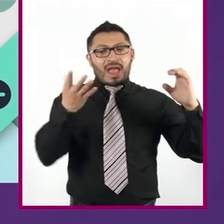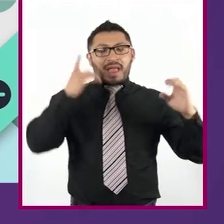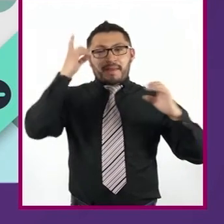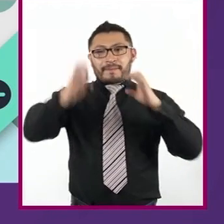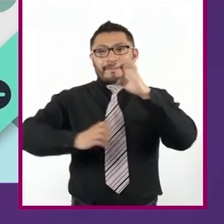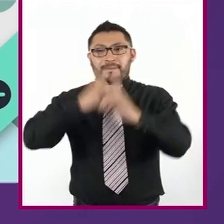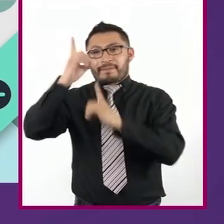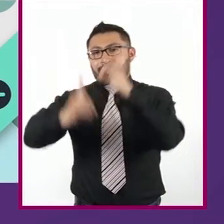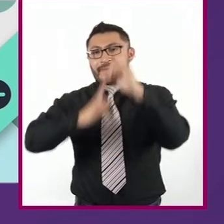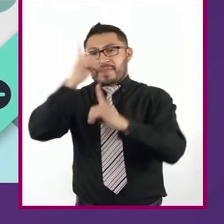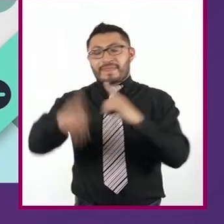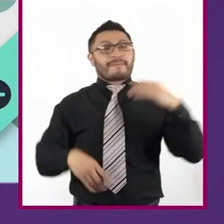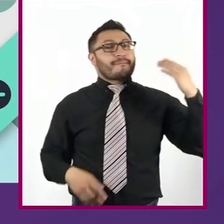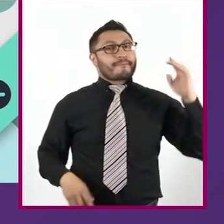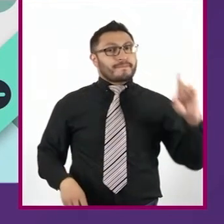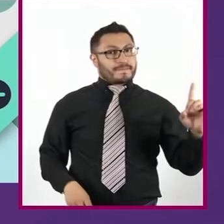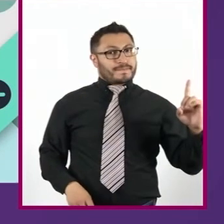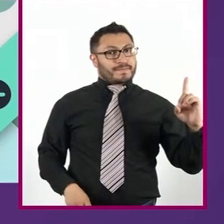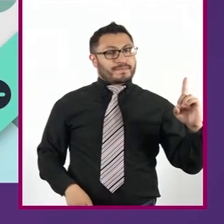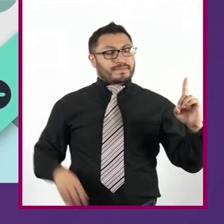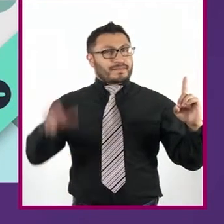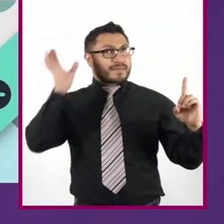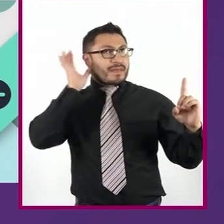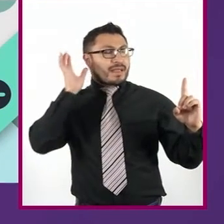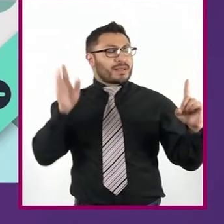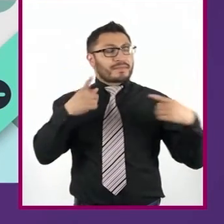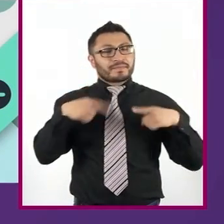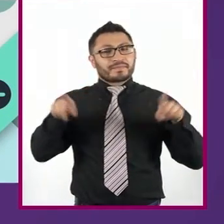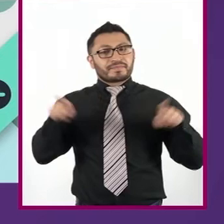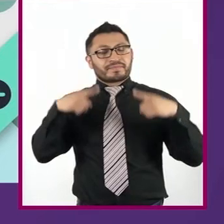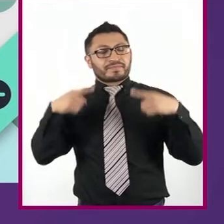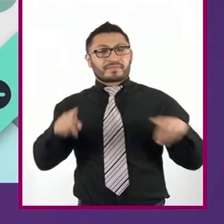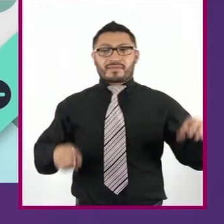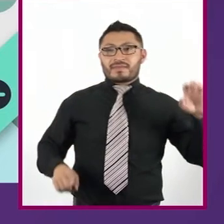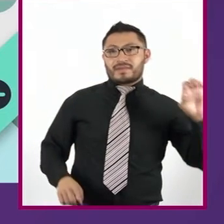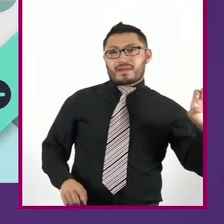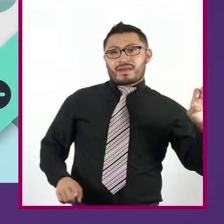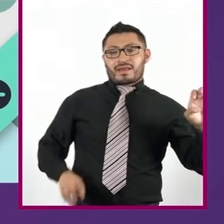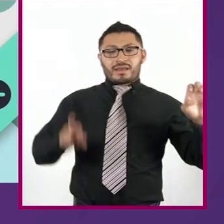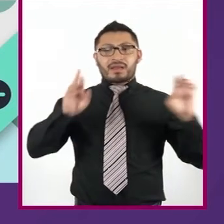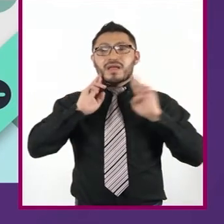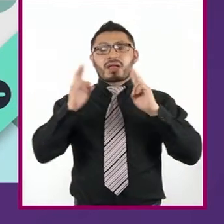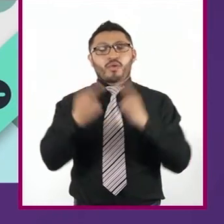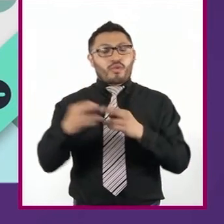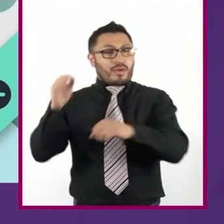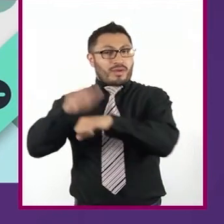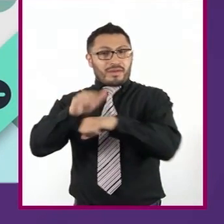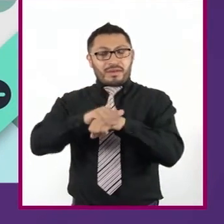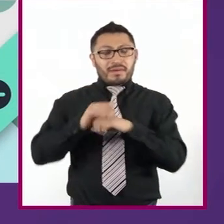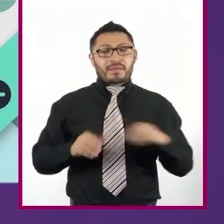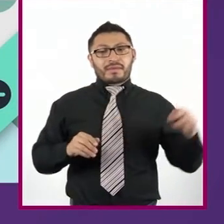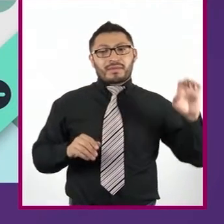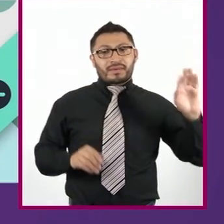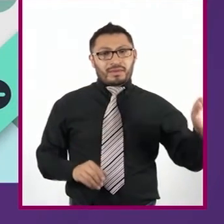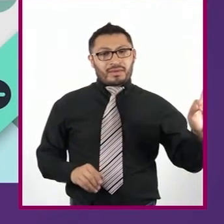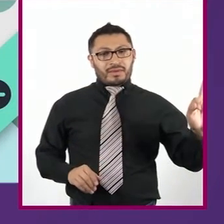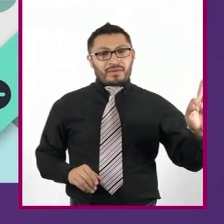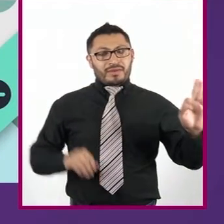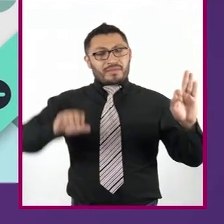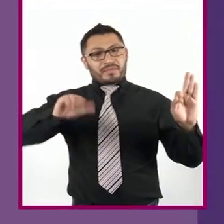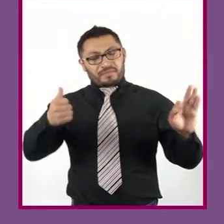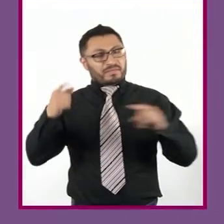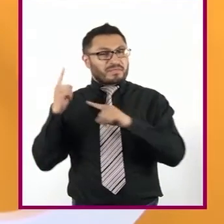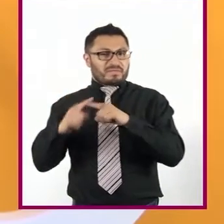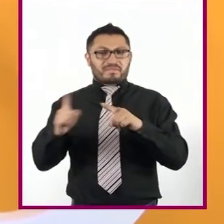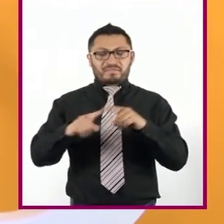deporte. Inciso D, escuchar música. Inciso E, reunirte con tus amigos. Inciso F, otras.